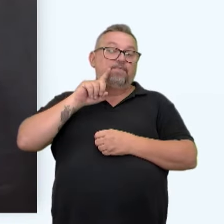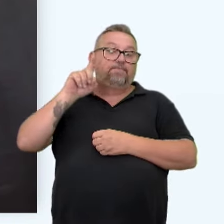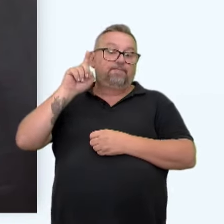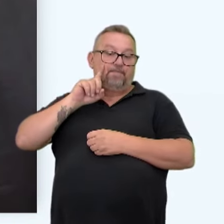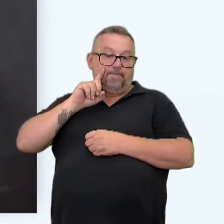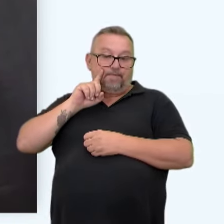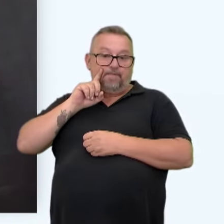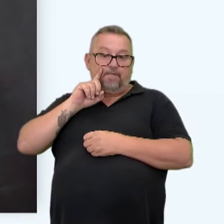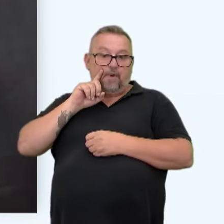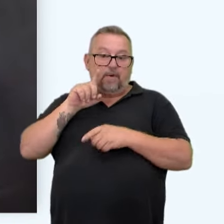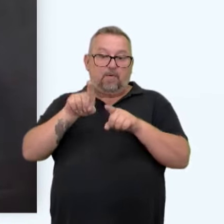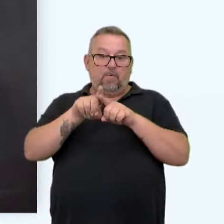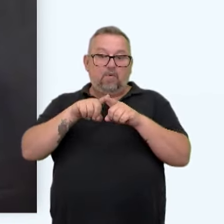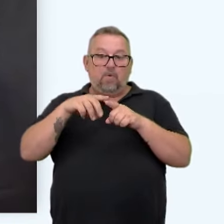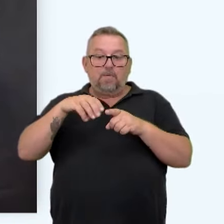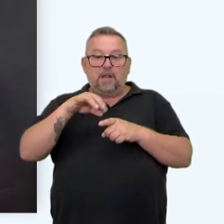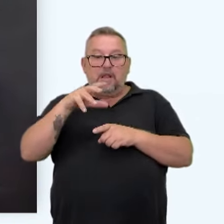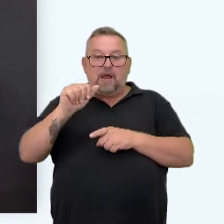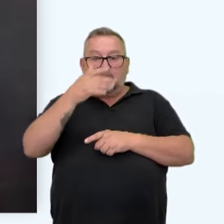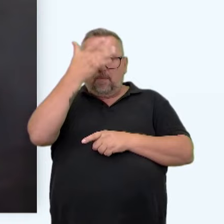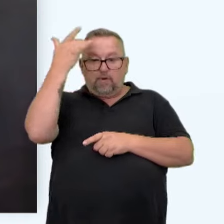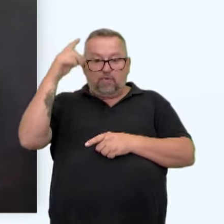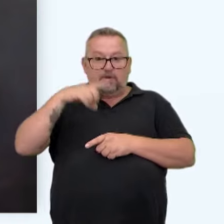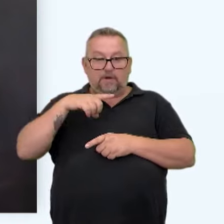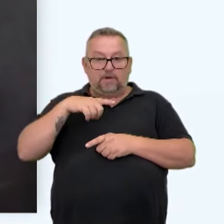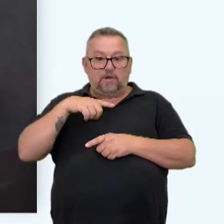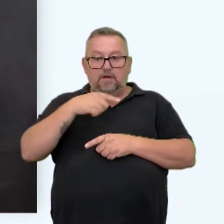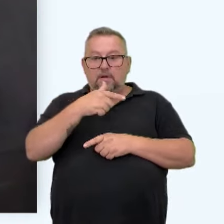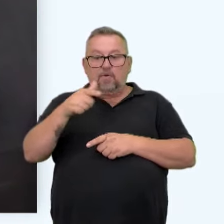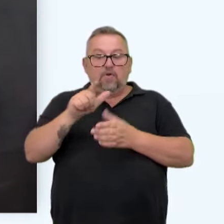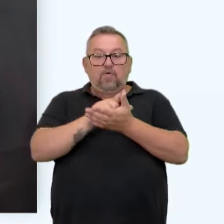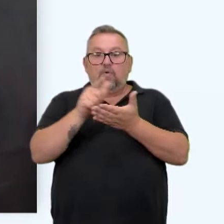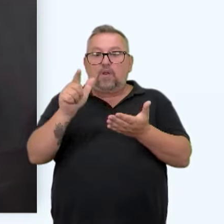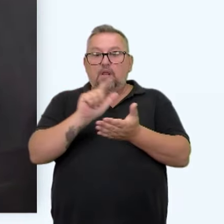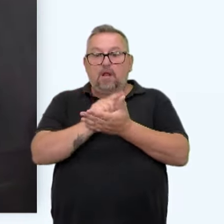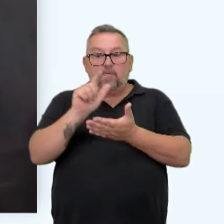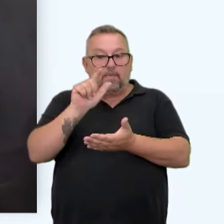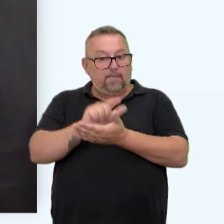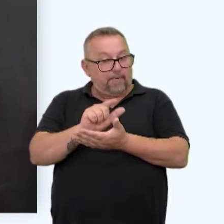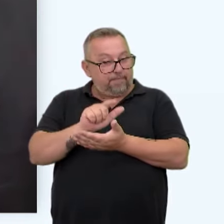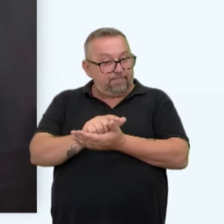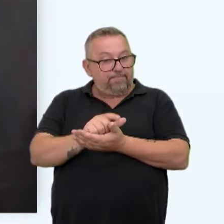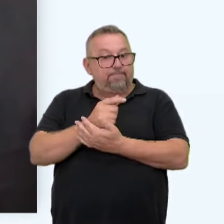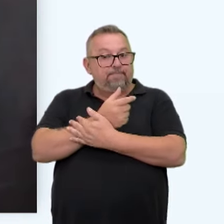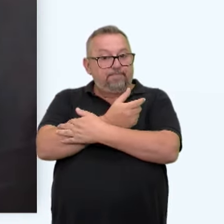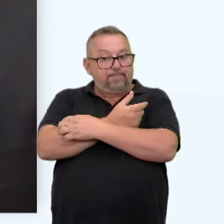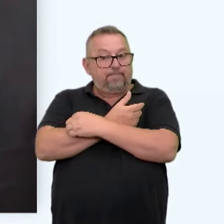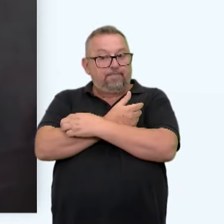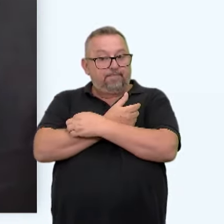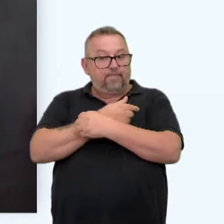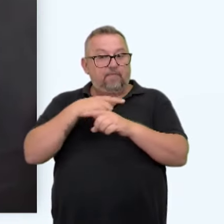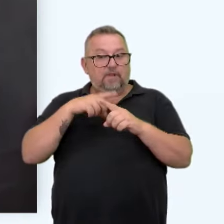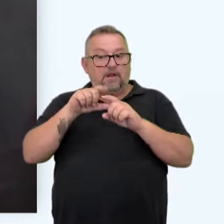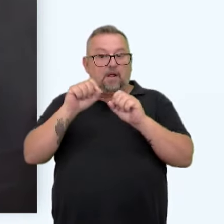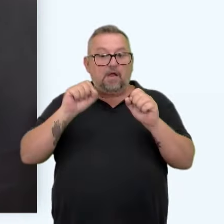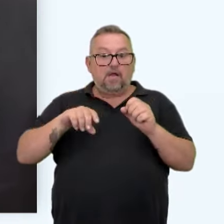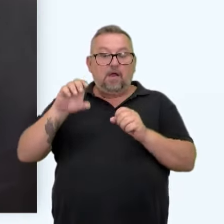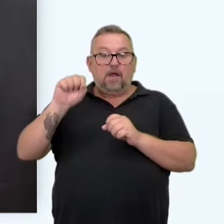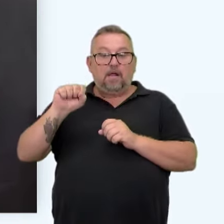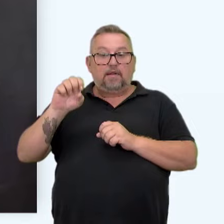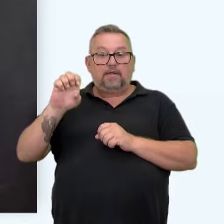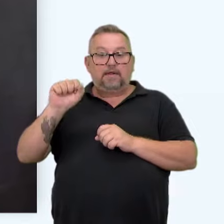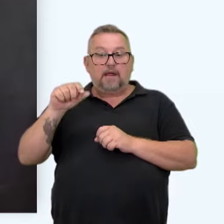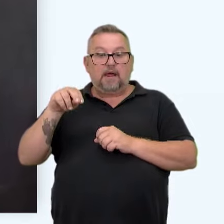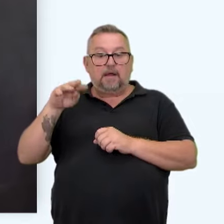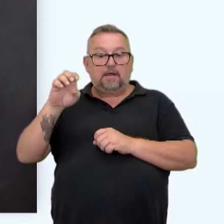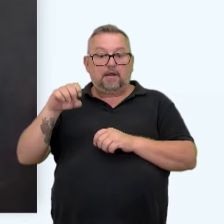Estados Unidos con millones de habitantes que no tienen periódicos en papel. Hay en otras, como en Seattle, que el periódico